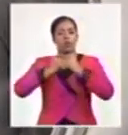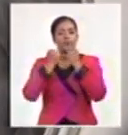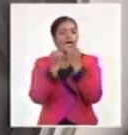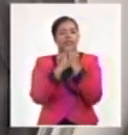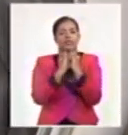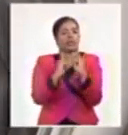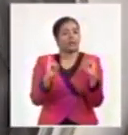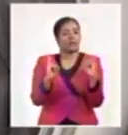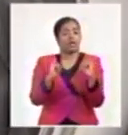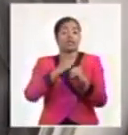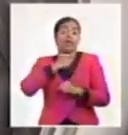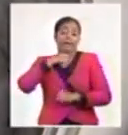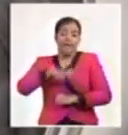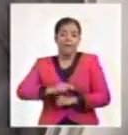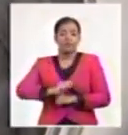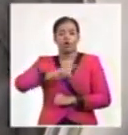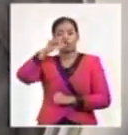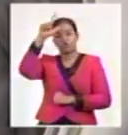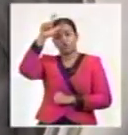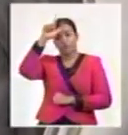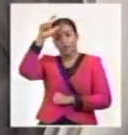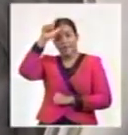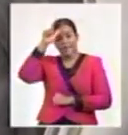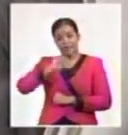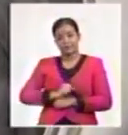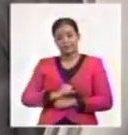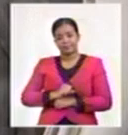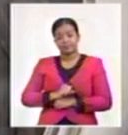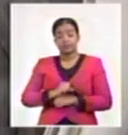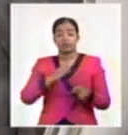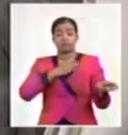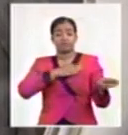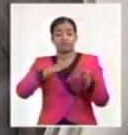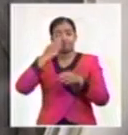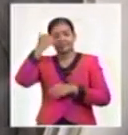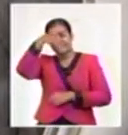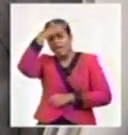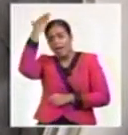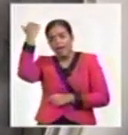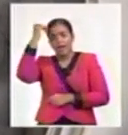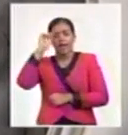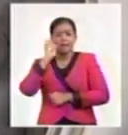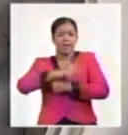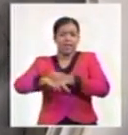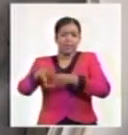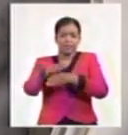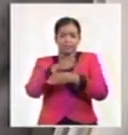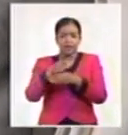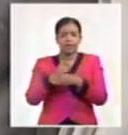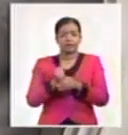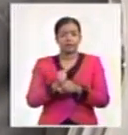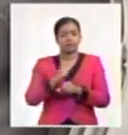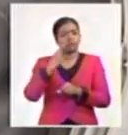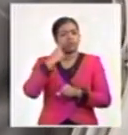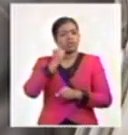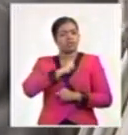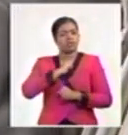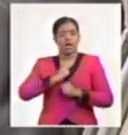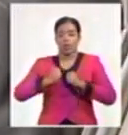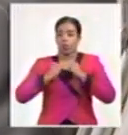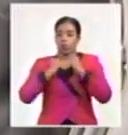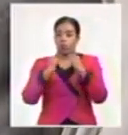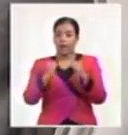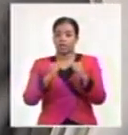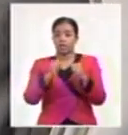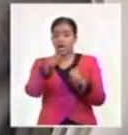en Turquía, por ejemplo, estoy pensando en la propia Arabia Saudita, con todos los pasos que ha dado. Usted hablaba de China,